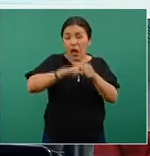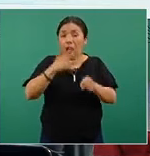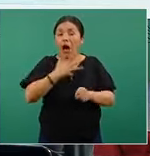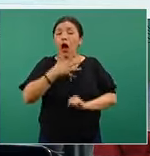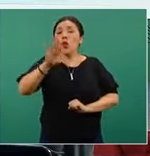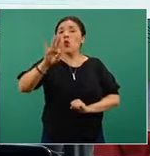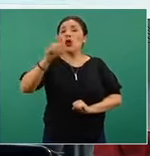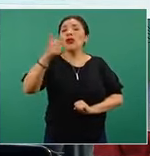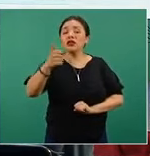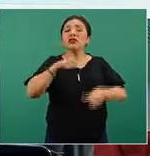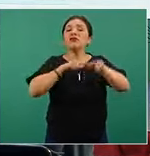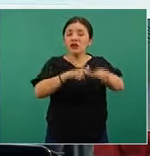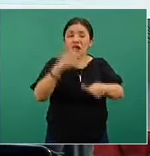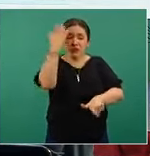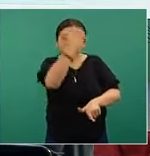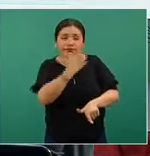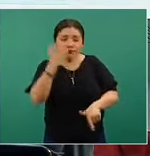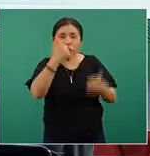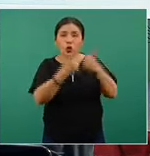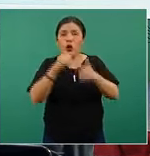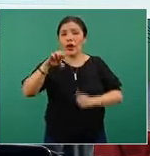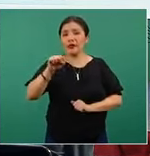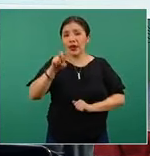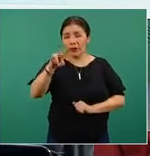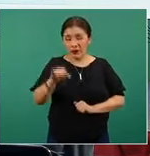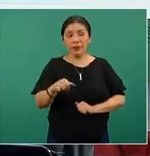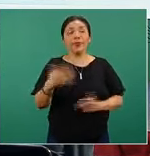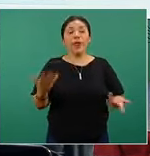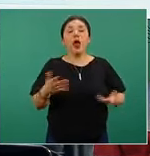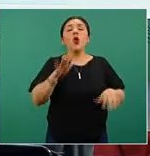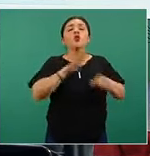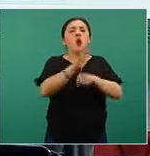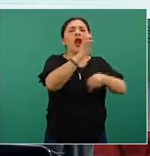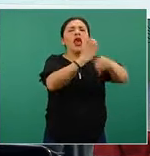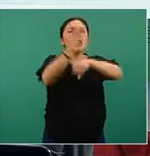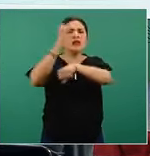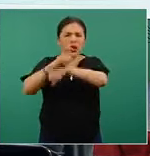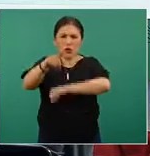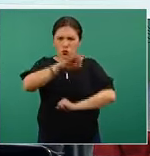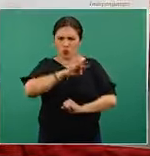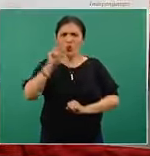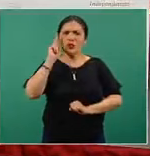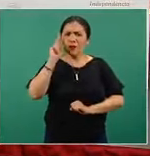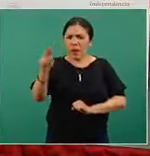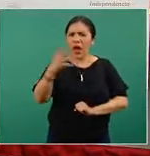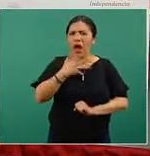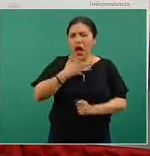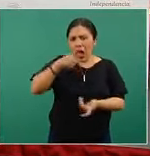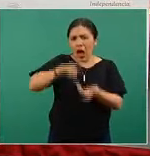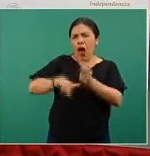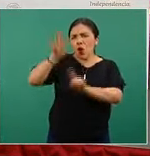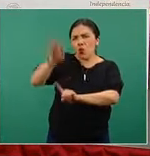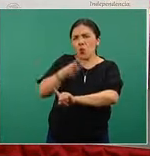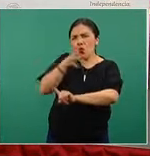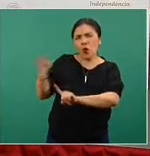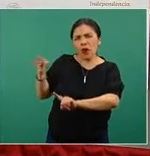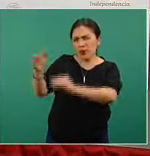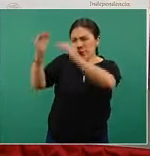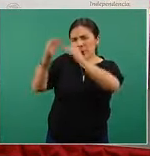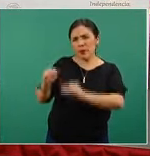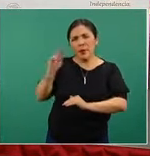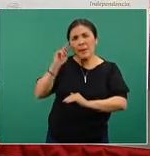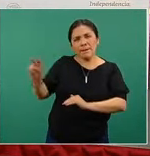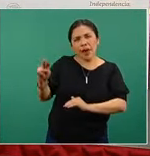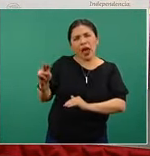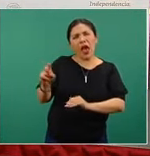estos eventos tras la distribución por entidad federativa la podrán identificar en el cuadro que está en el extremo